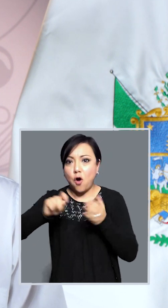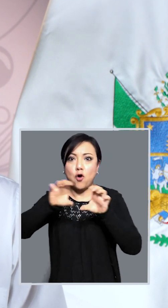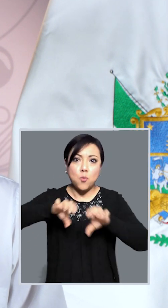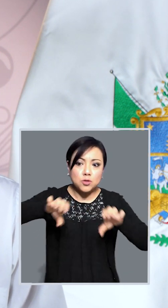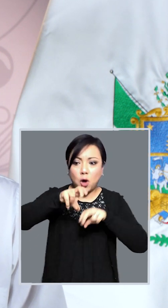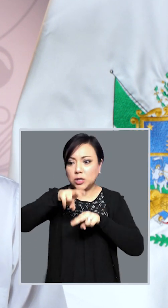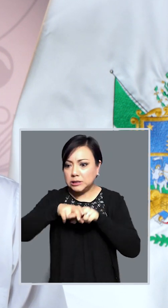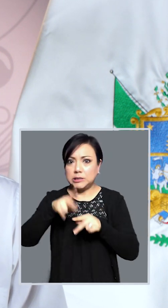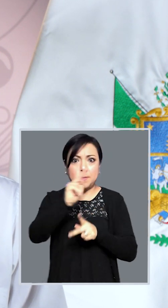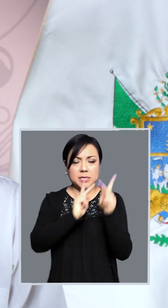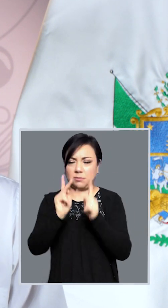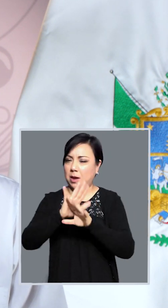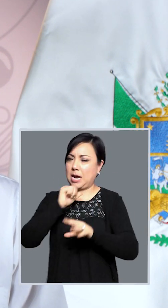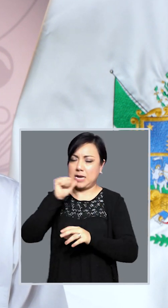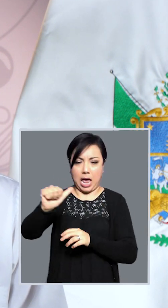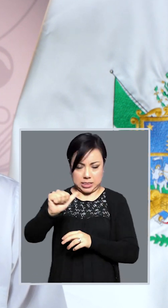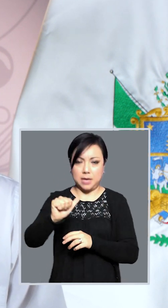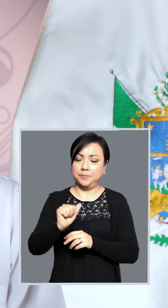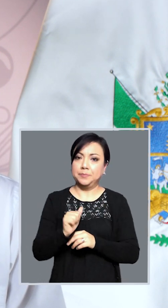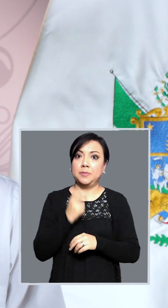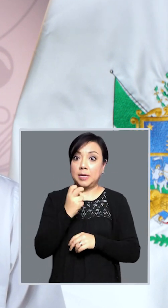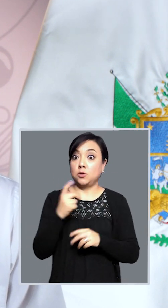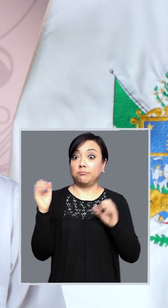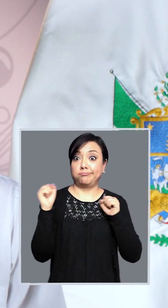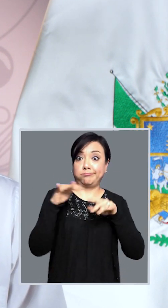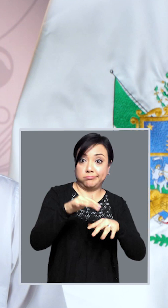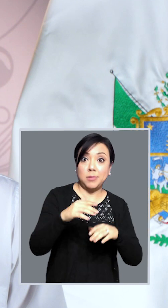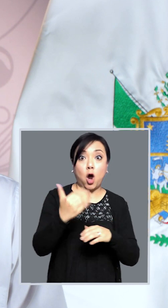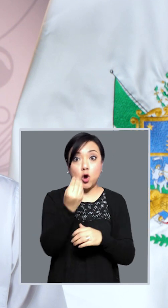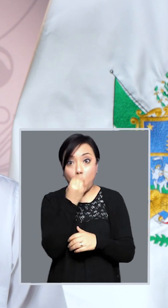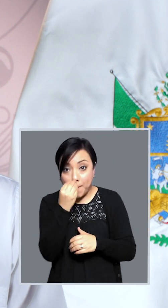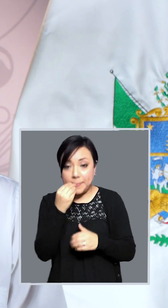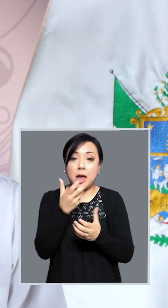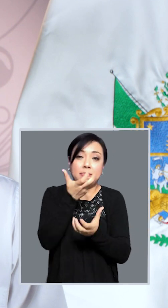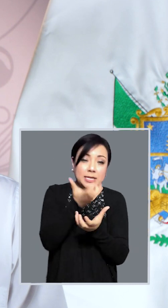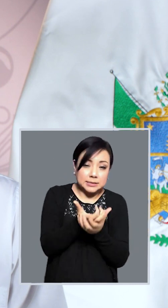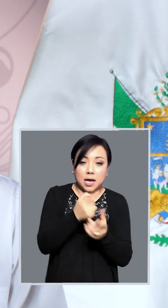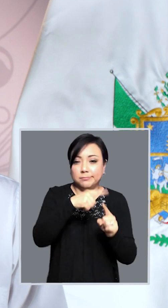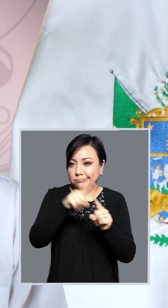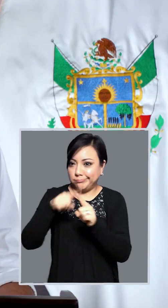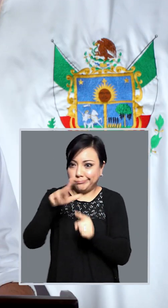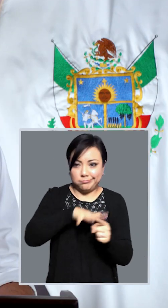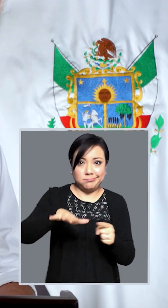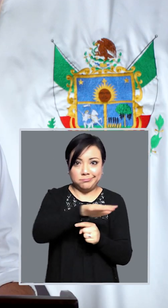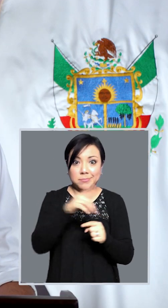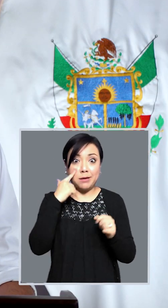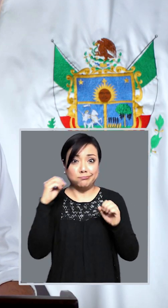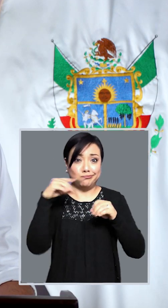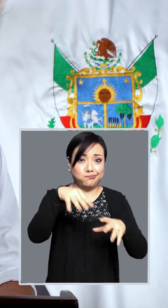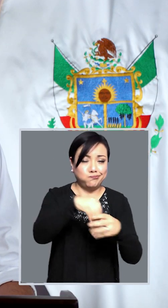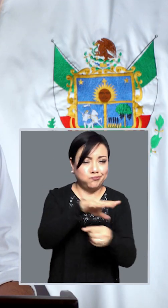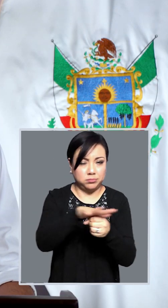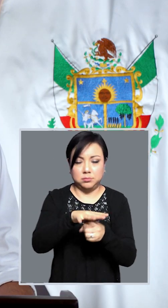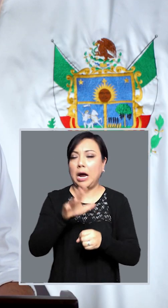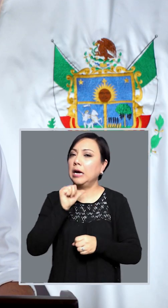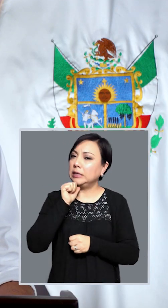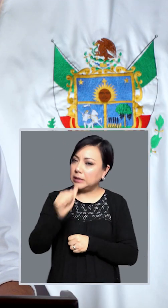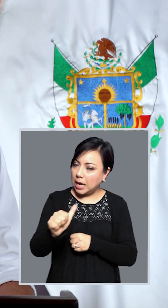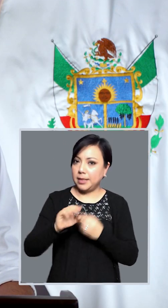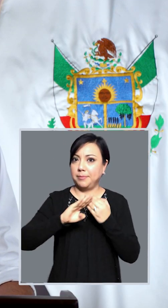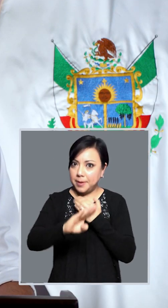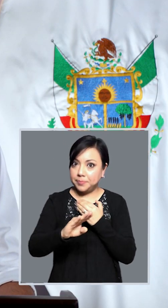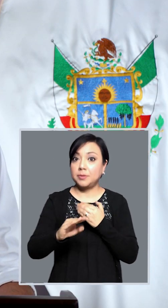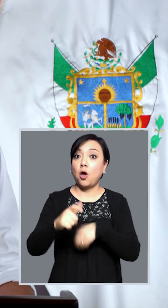desechables y papel higiénico no compartas teléfonos utensilios de escritura computadoras ni sillas limita el acceso a comedores